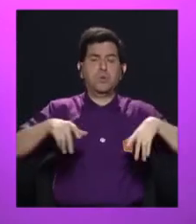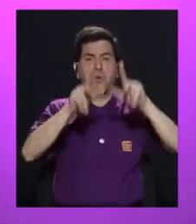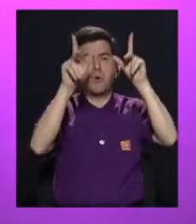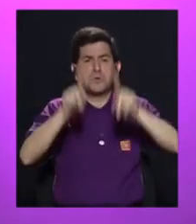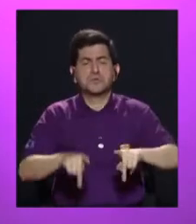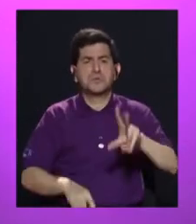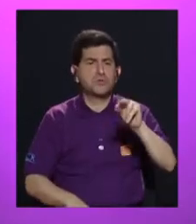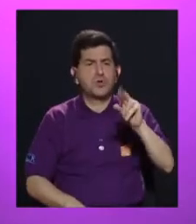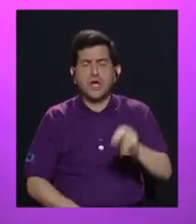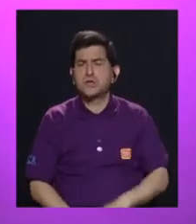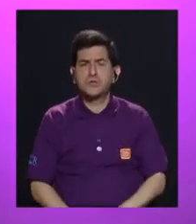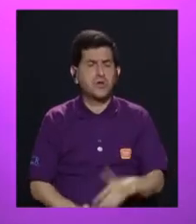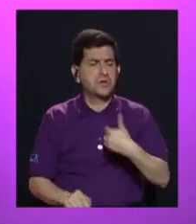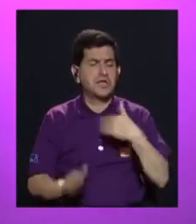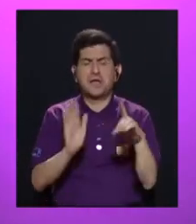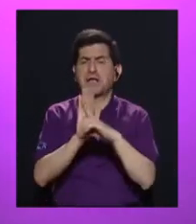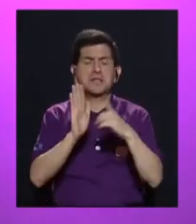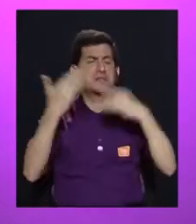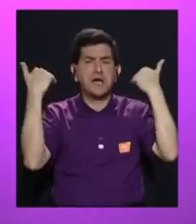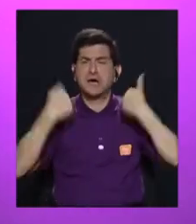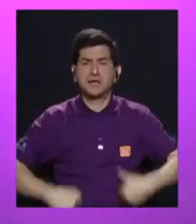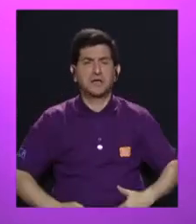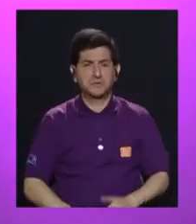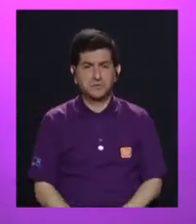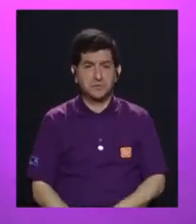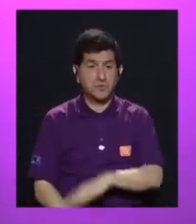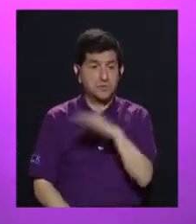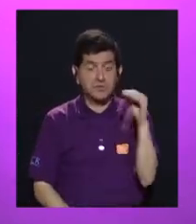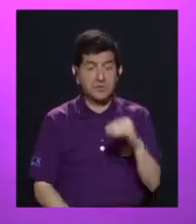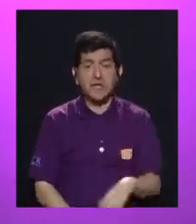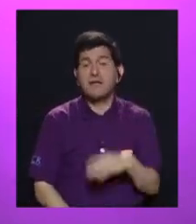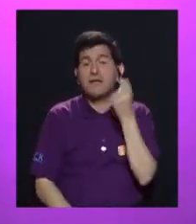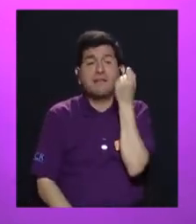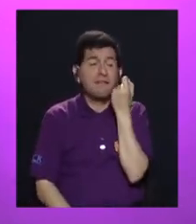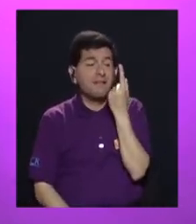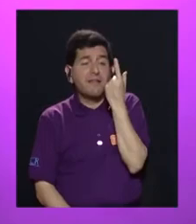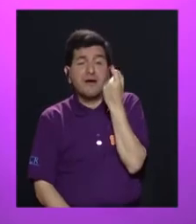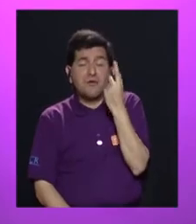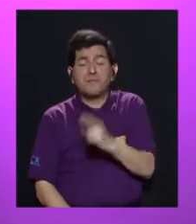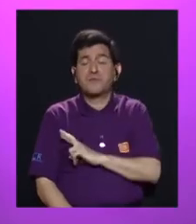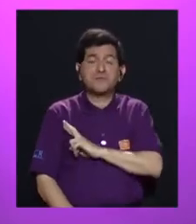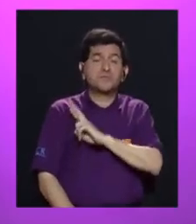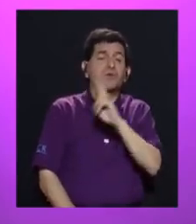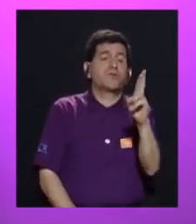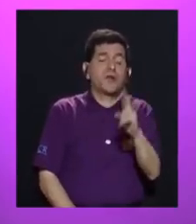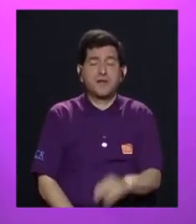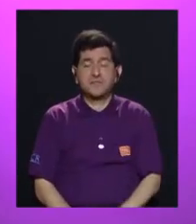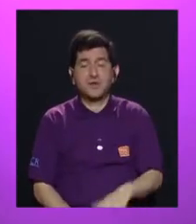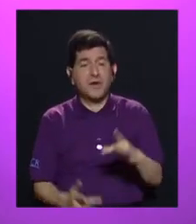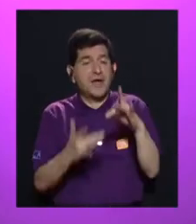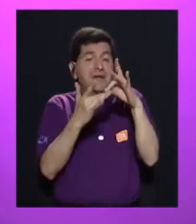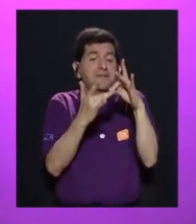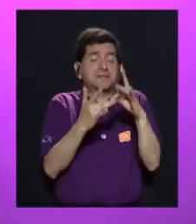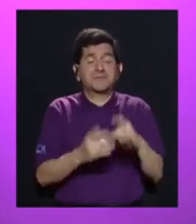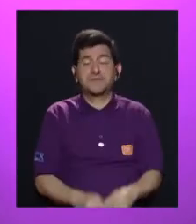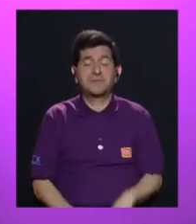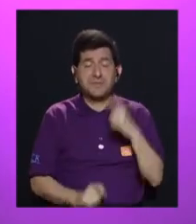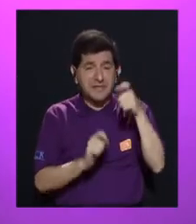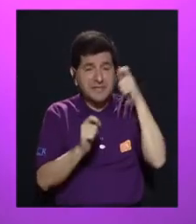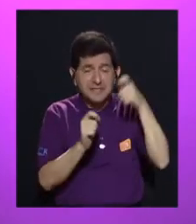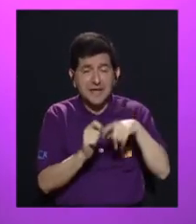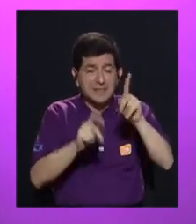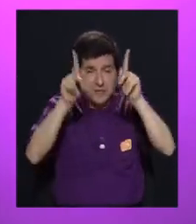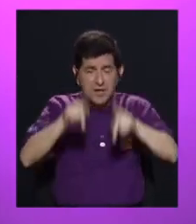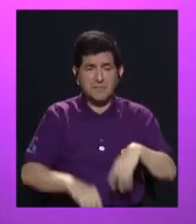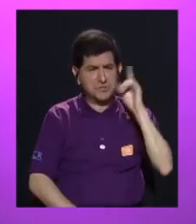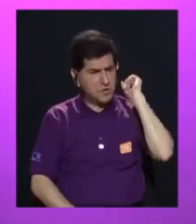no fuéramos sujetas de derechos humanos y como si la interpretación religiosa particular de algunas personas tuviera